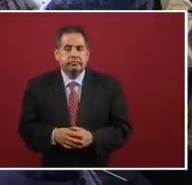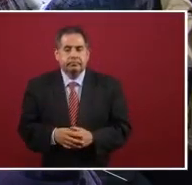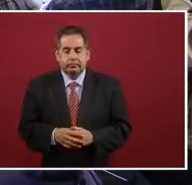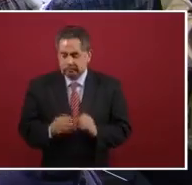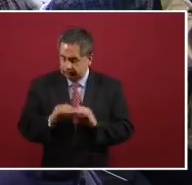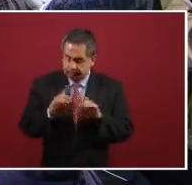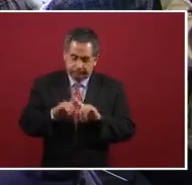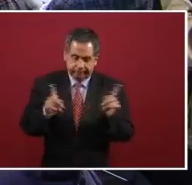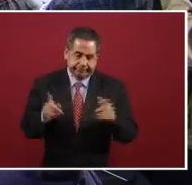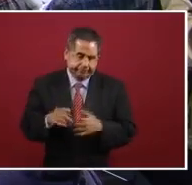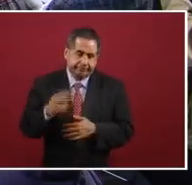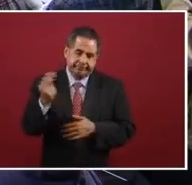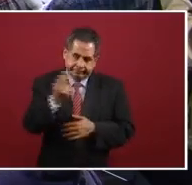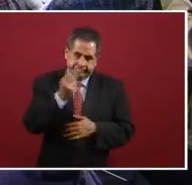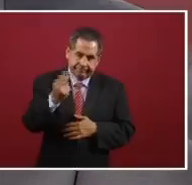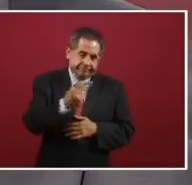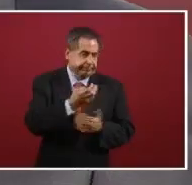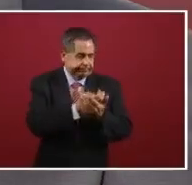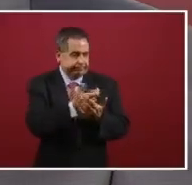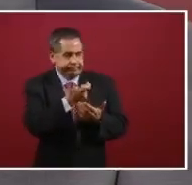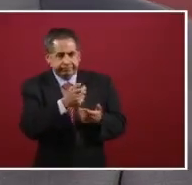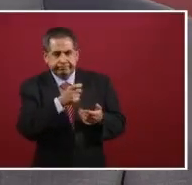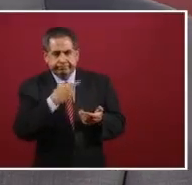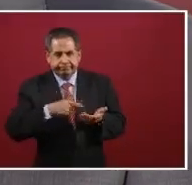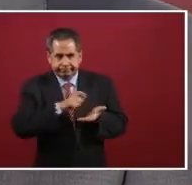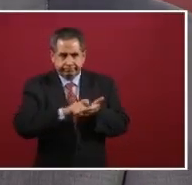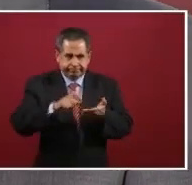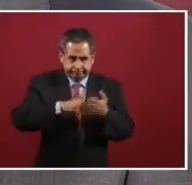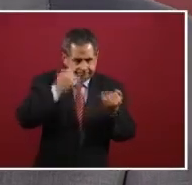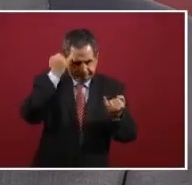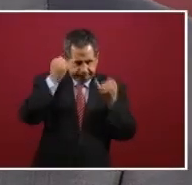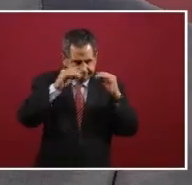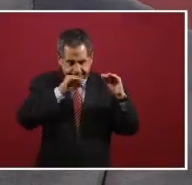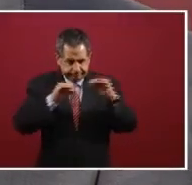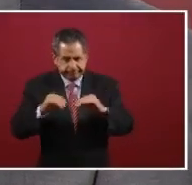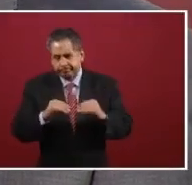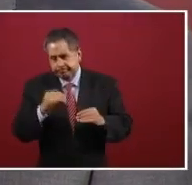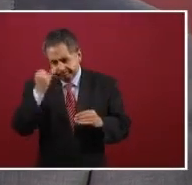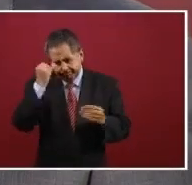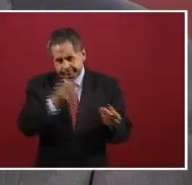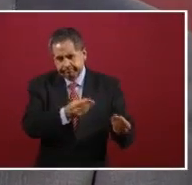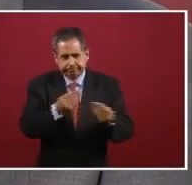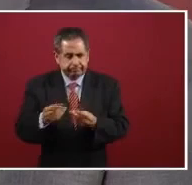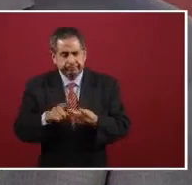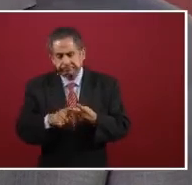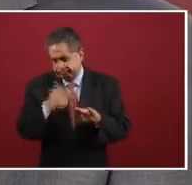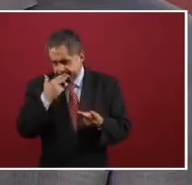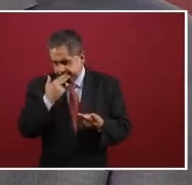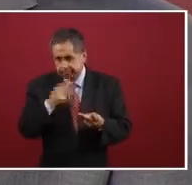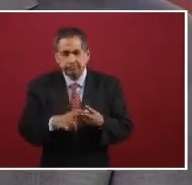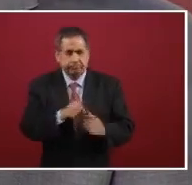Claro que necesitamos a los economistas y necesitamos a los militares,